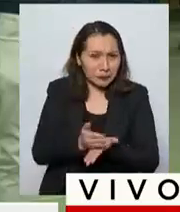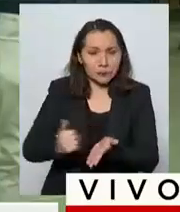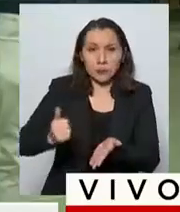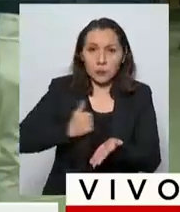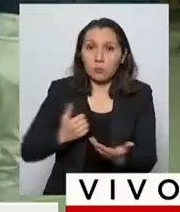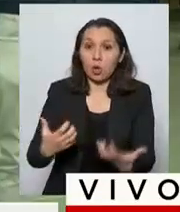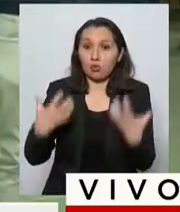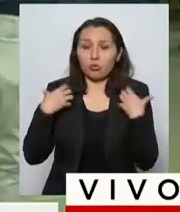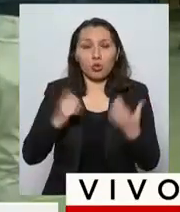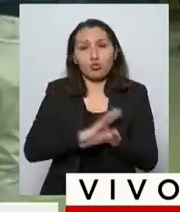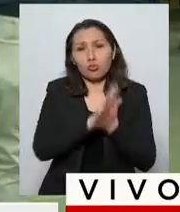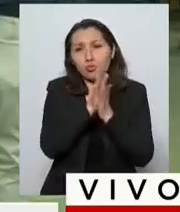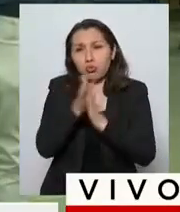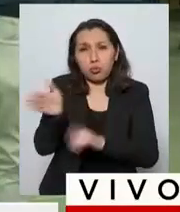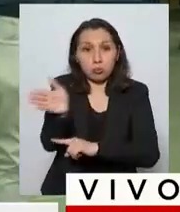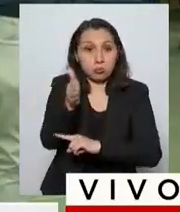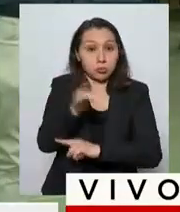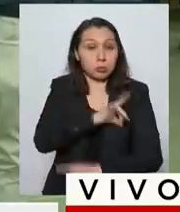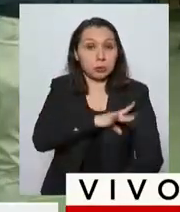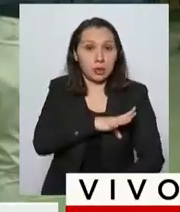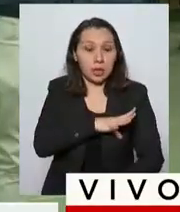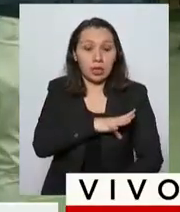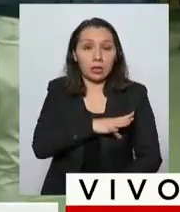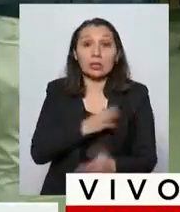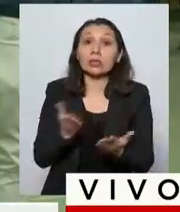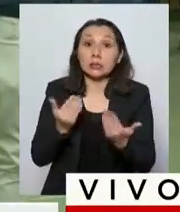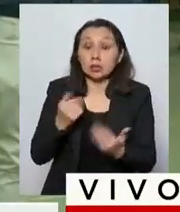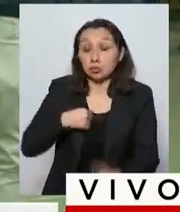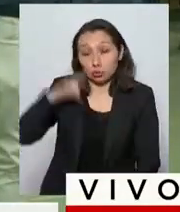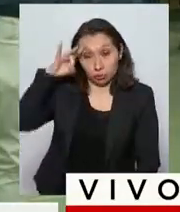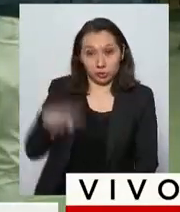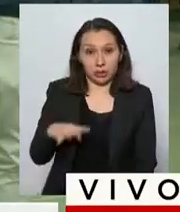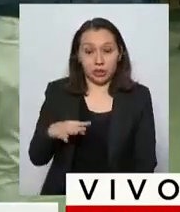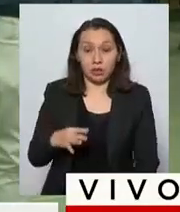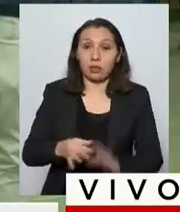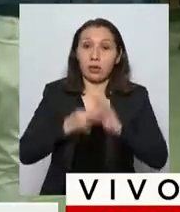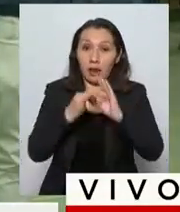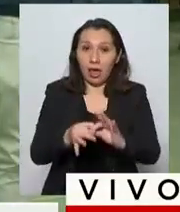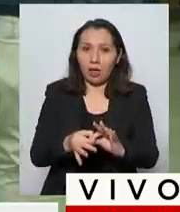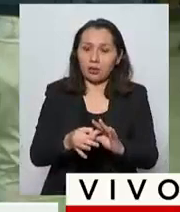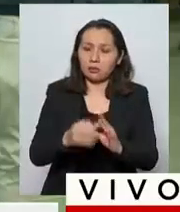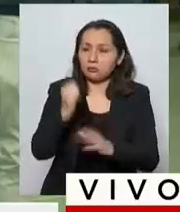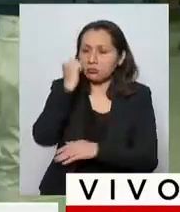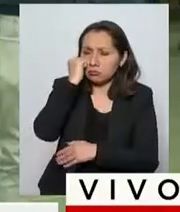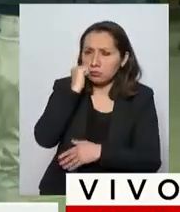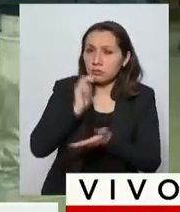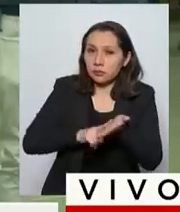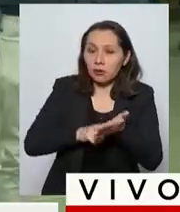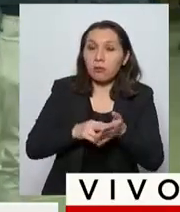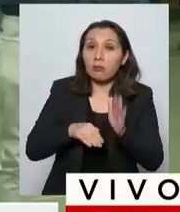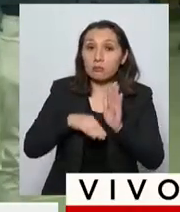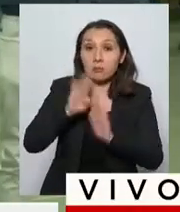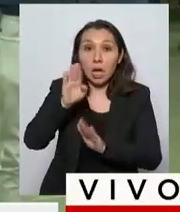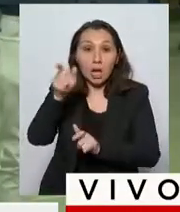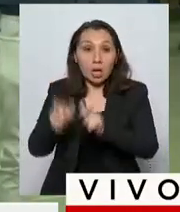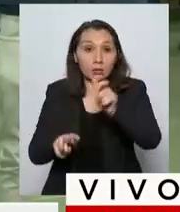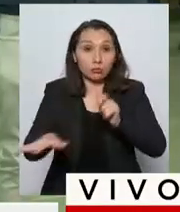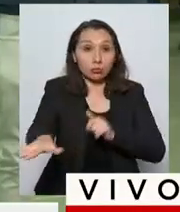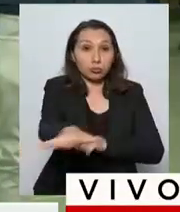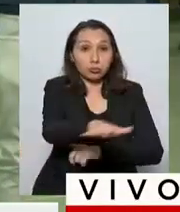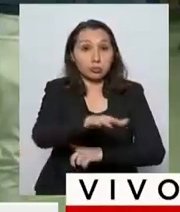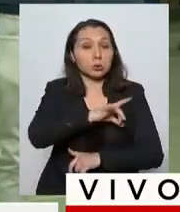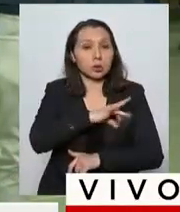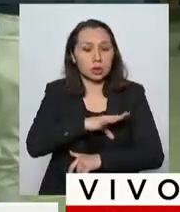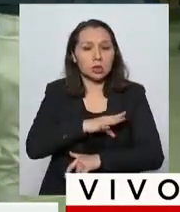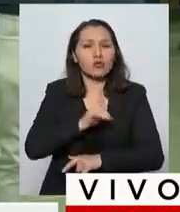responsable de todos nuestros compatriotas. Yo sé, y lo agradezco, lo aprecio, que la inmensa mayoría de los chilenos